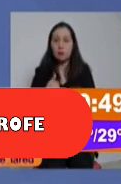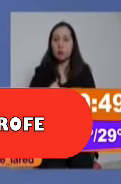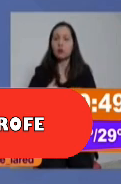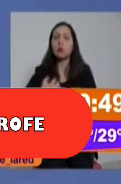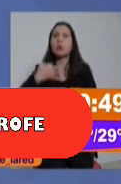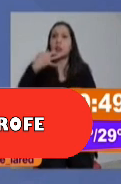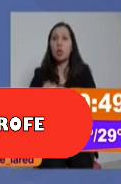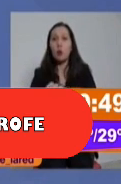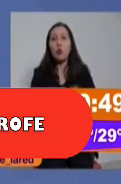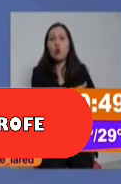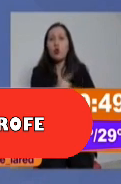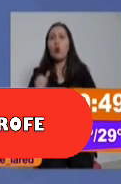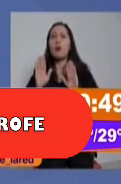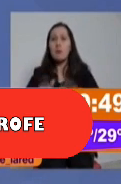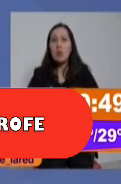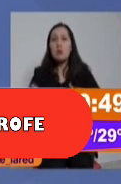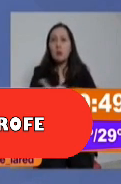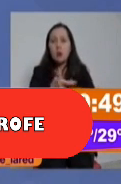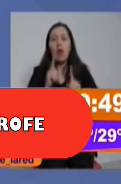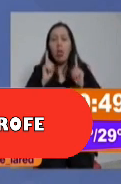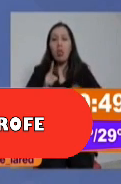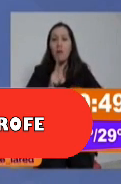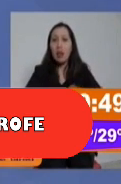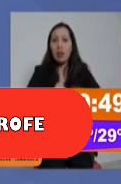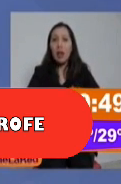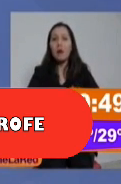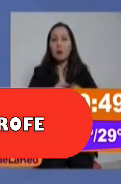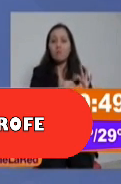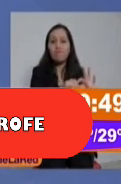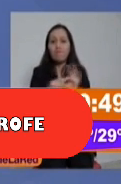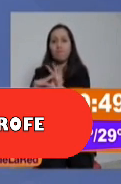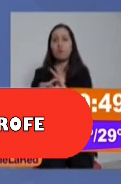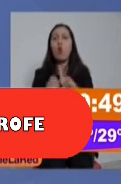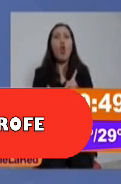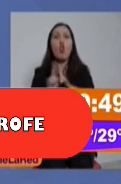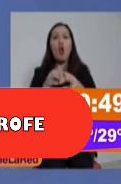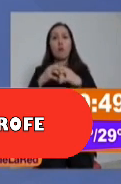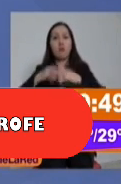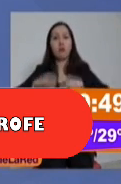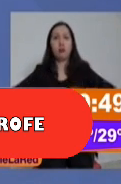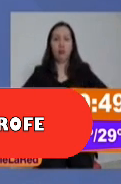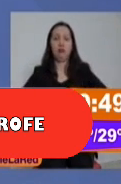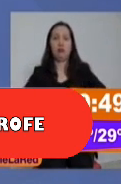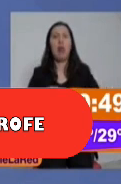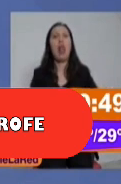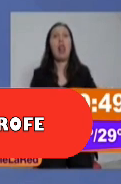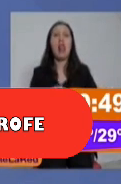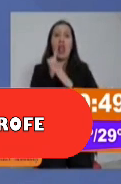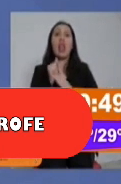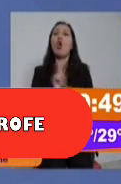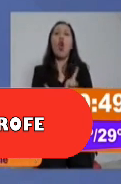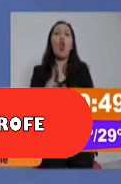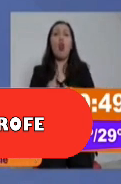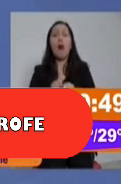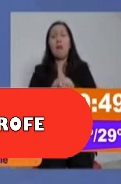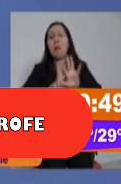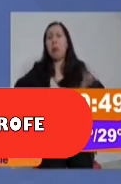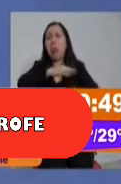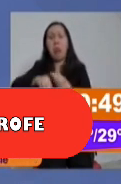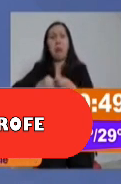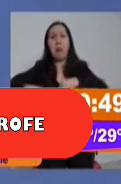seguro que todos compartimos que deben ser tiempos que requieren unidad y no división, liderazgo y no